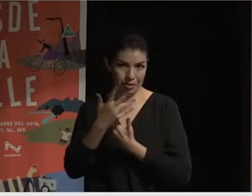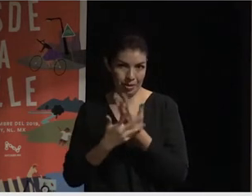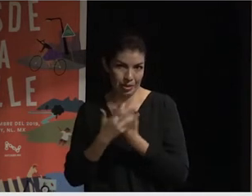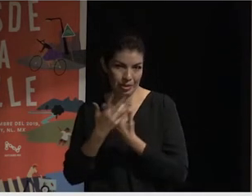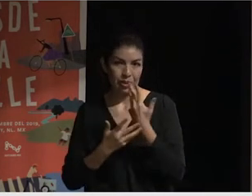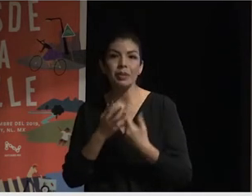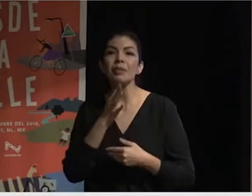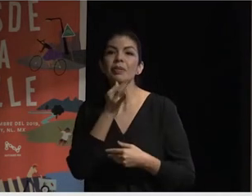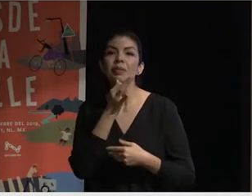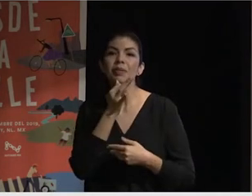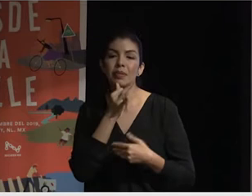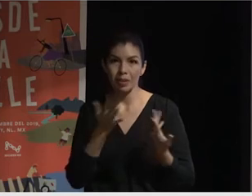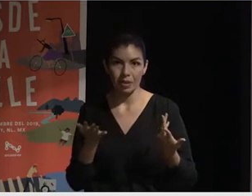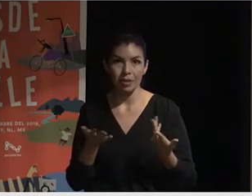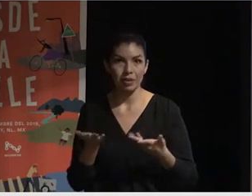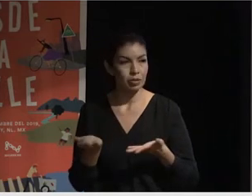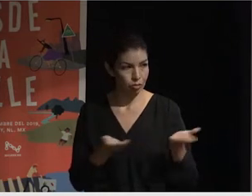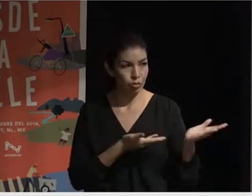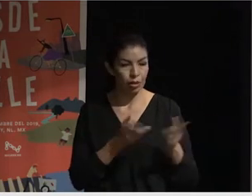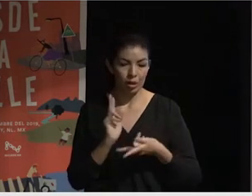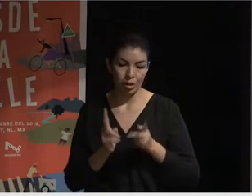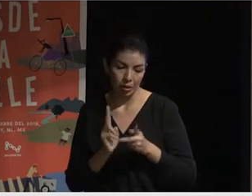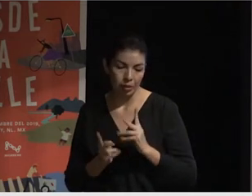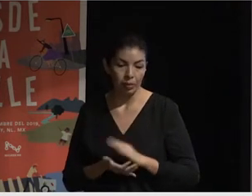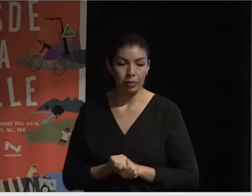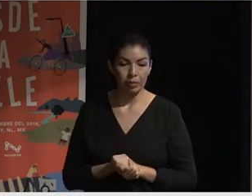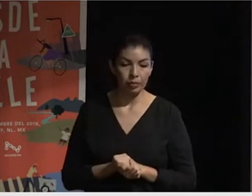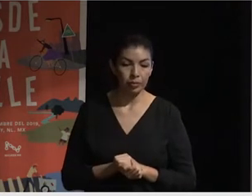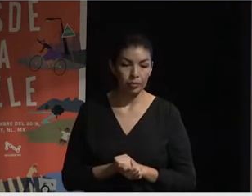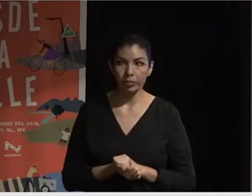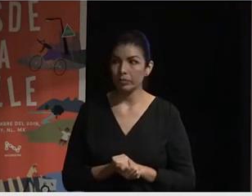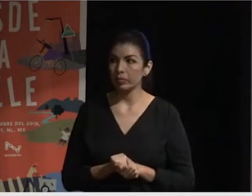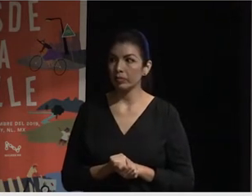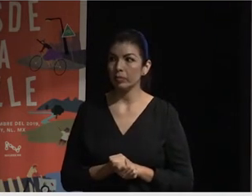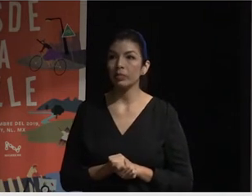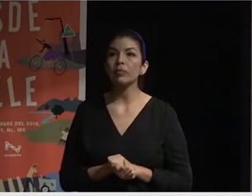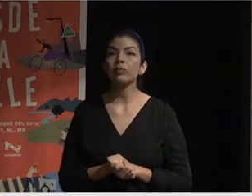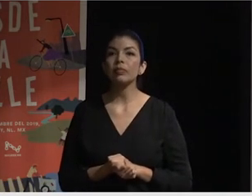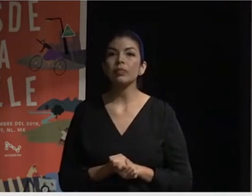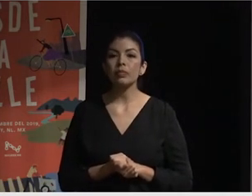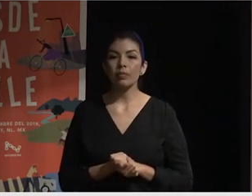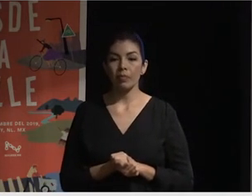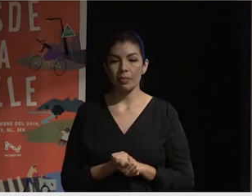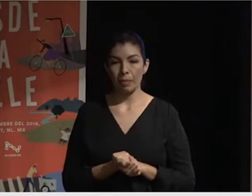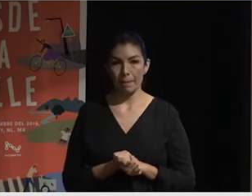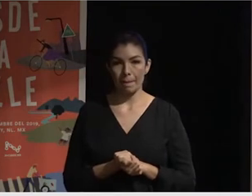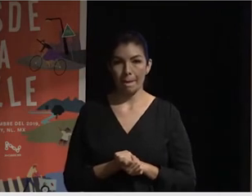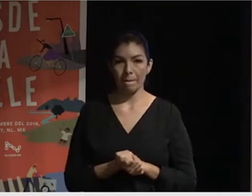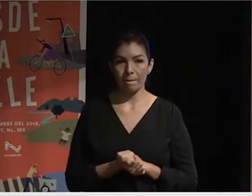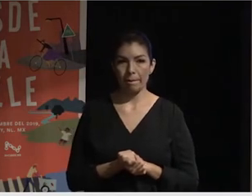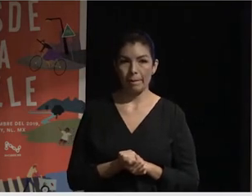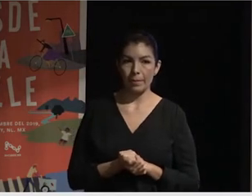y después rebotarla con ustedes. ¿Nos vamos así? Va. Bueno, sí, justo Yeriel nos compartió ese video y dije,